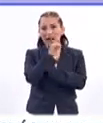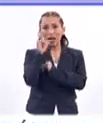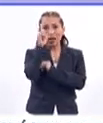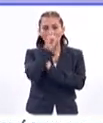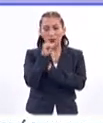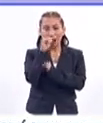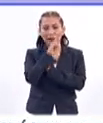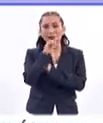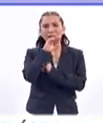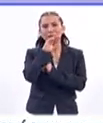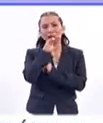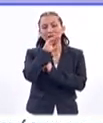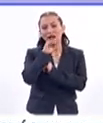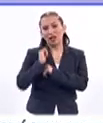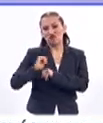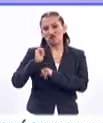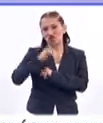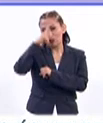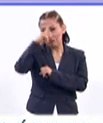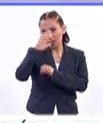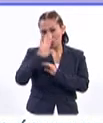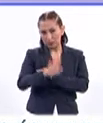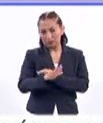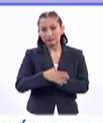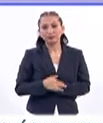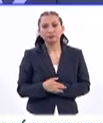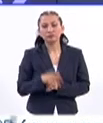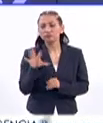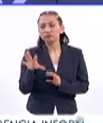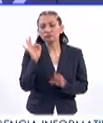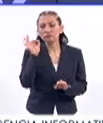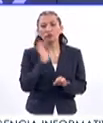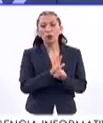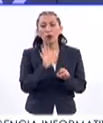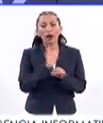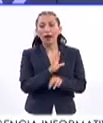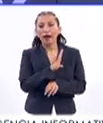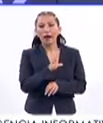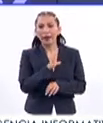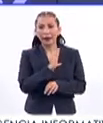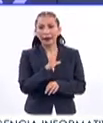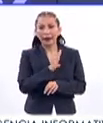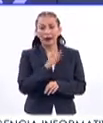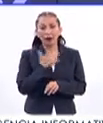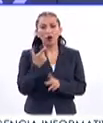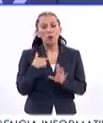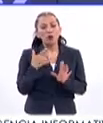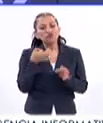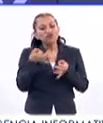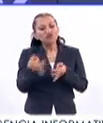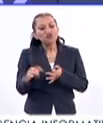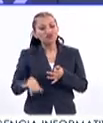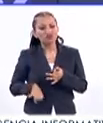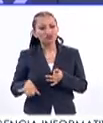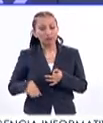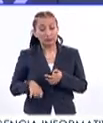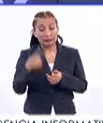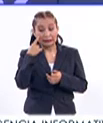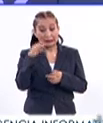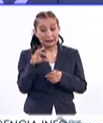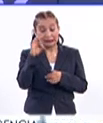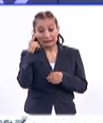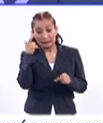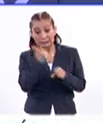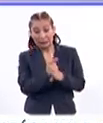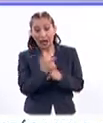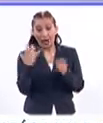lenguas maternas, de lenguas nacionales. ¿Qué encontraste, Carla, ahí? ¿Qué encontraste que te haya llamado la atención? Pues me encontré